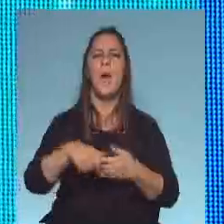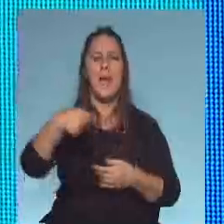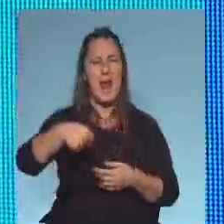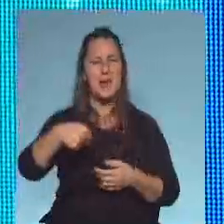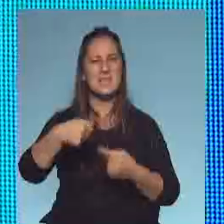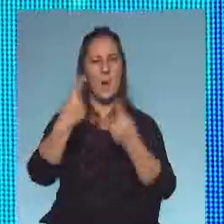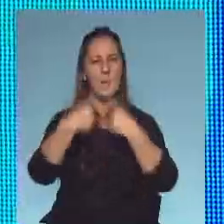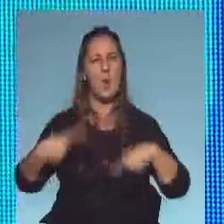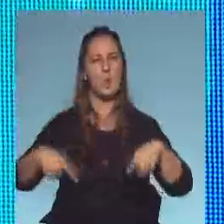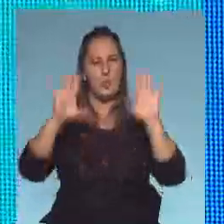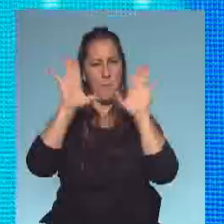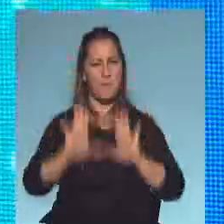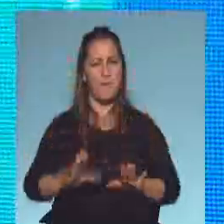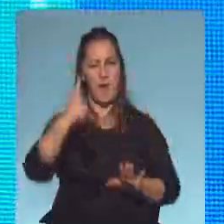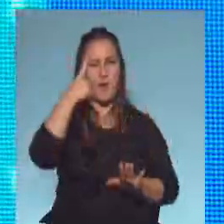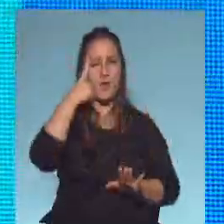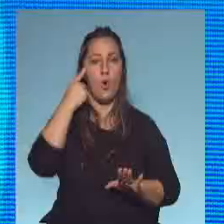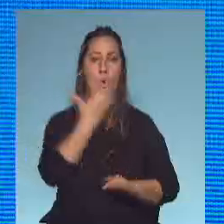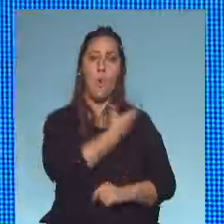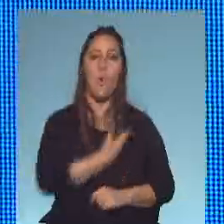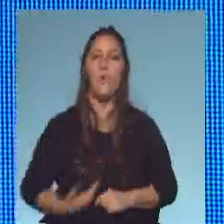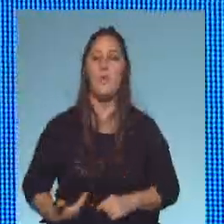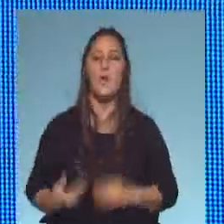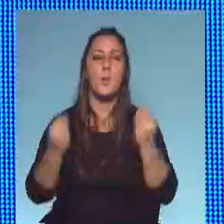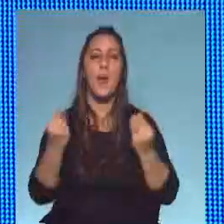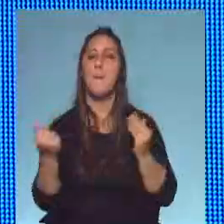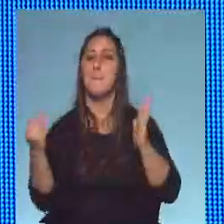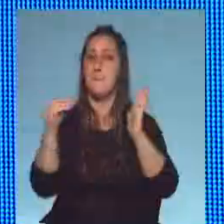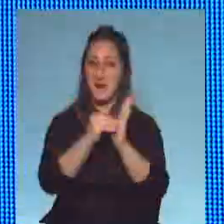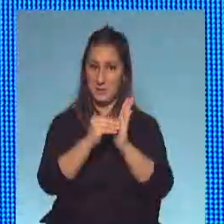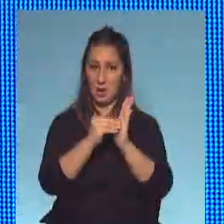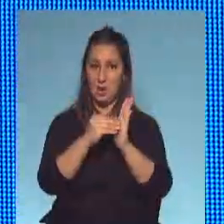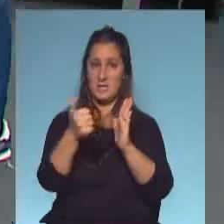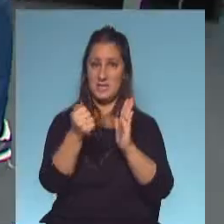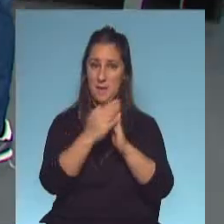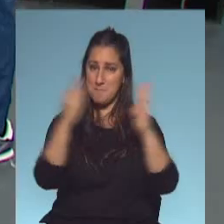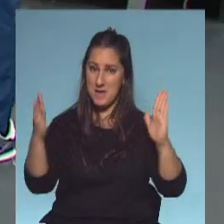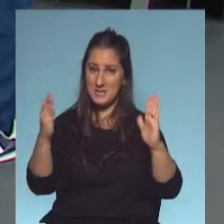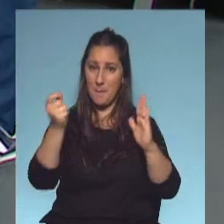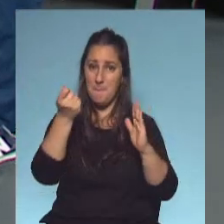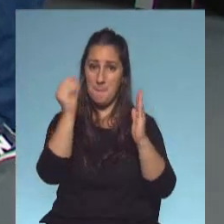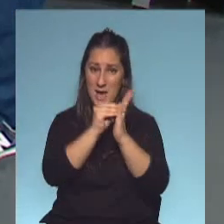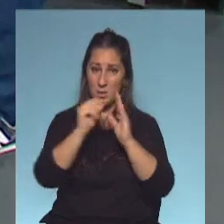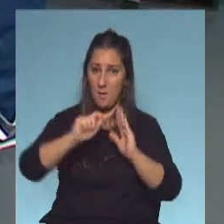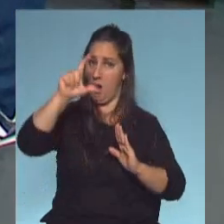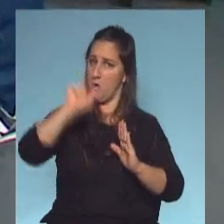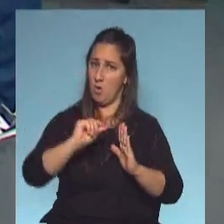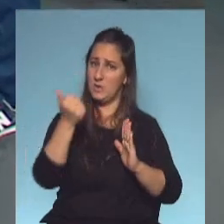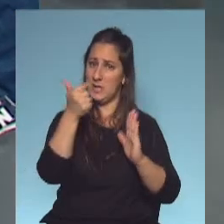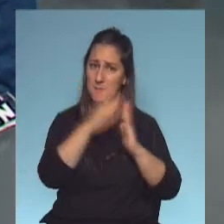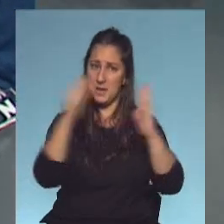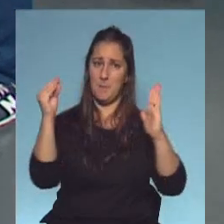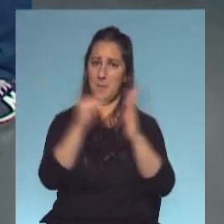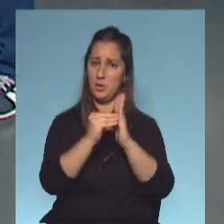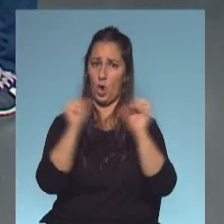está preparando el gobierno. Okay. Como una suerte de precios que por 6 meses se van a quedar congelados. Quiero saber